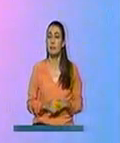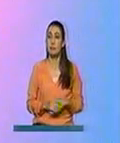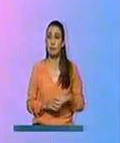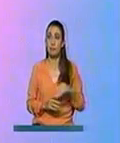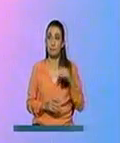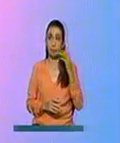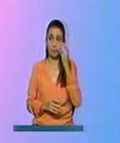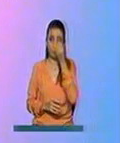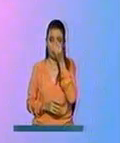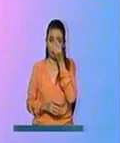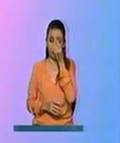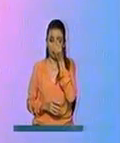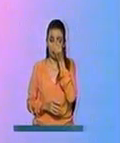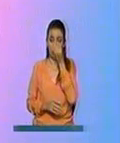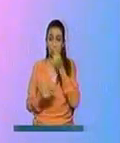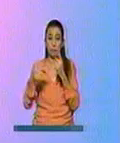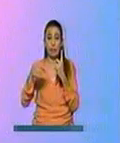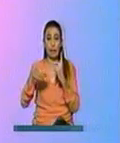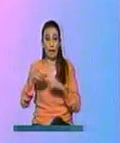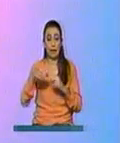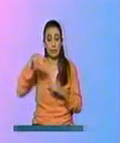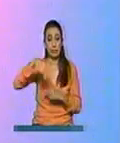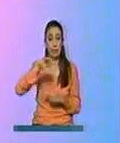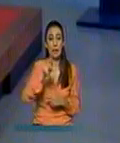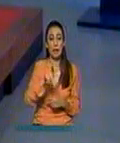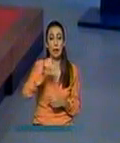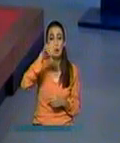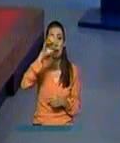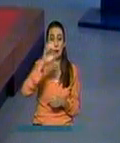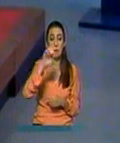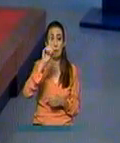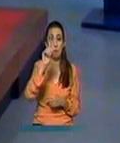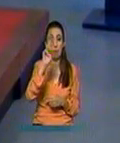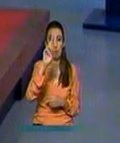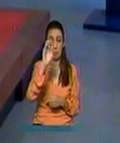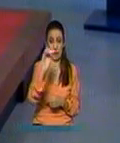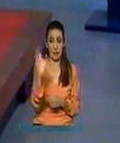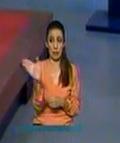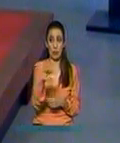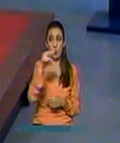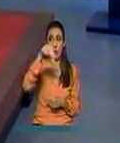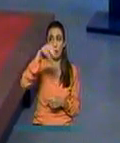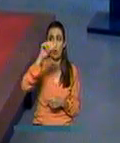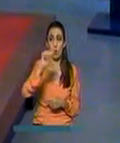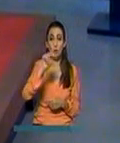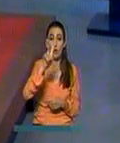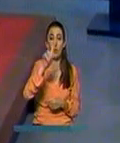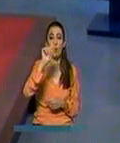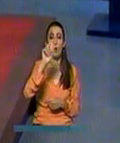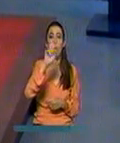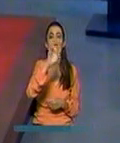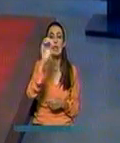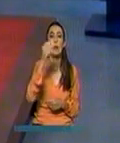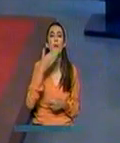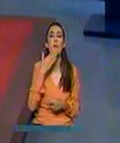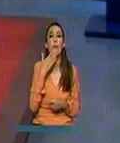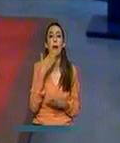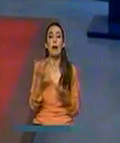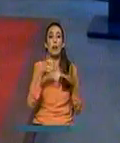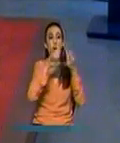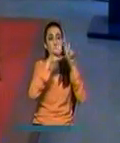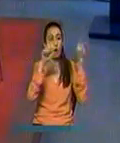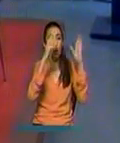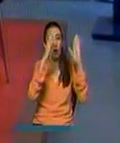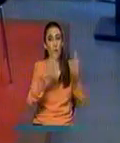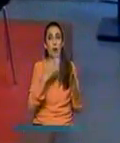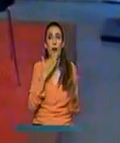en Quito se encuentra Pedro Navarro, vicepresidente de la Asociación de Cervecerías Artesanales del Ecuador. Gracias por acompañarnos